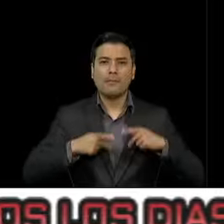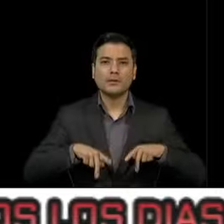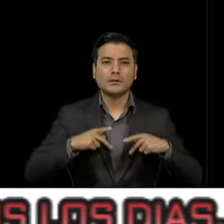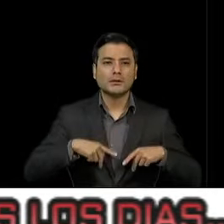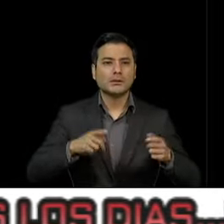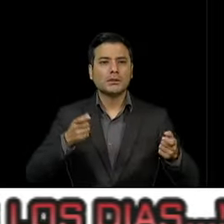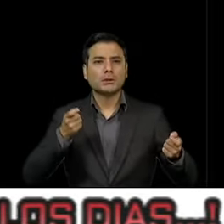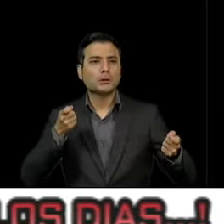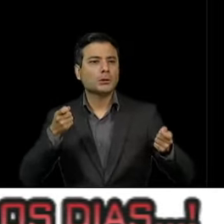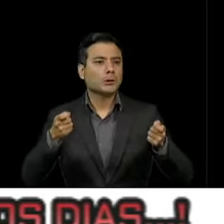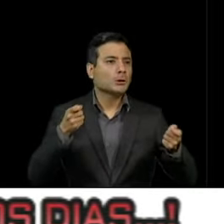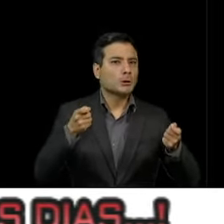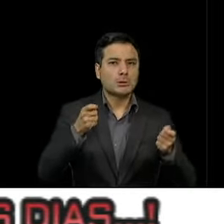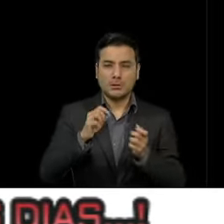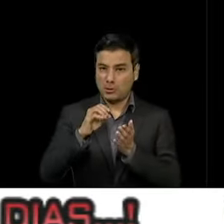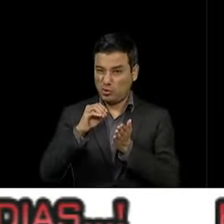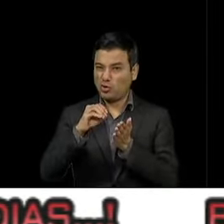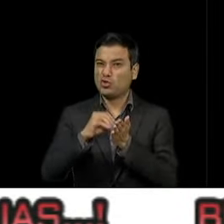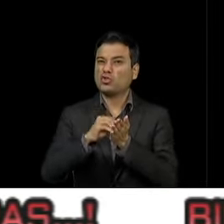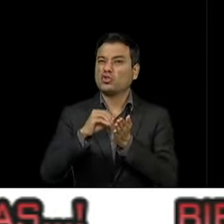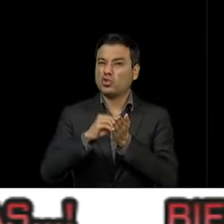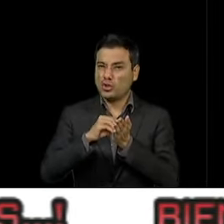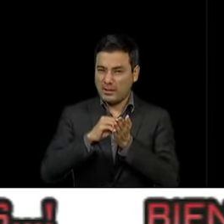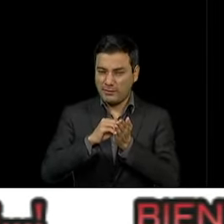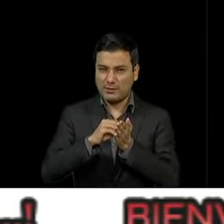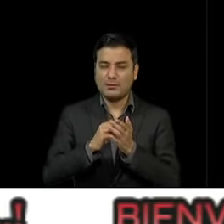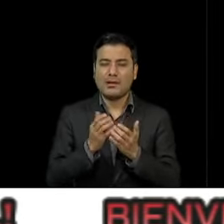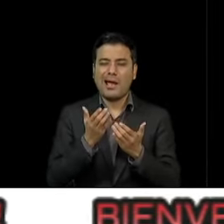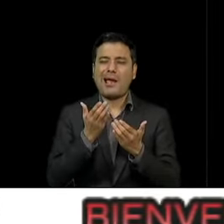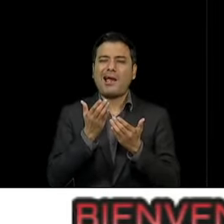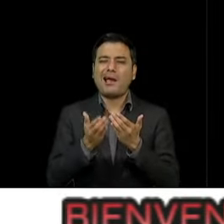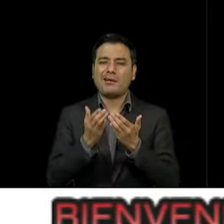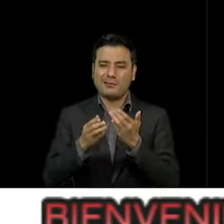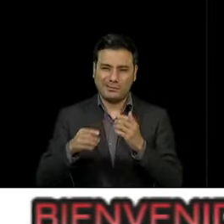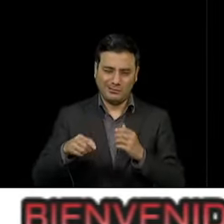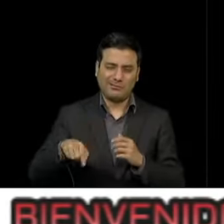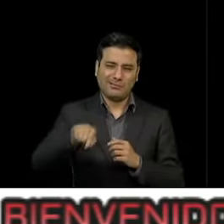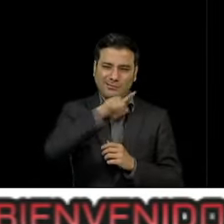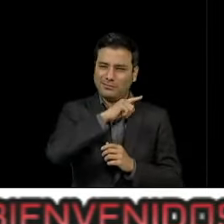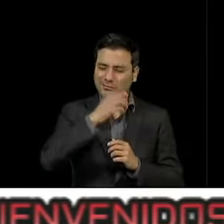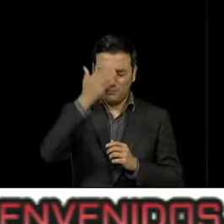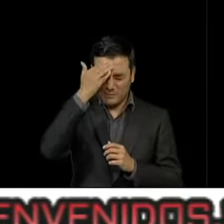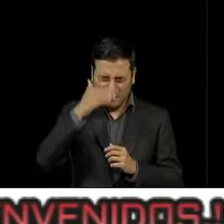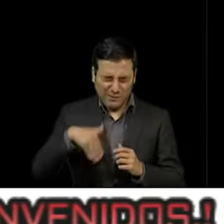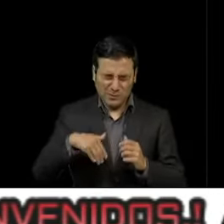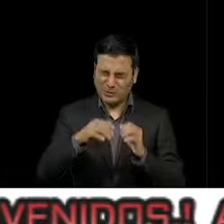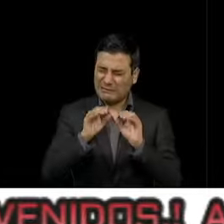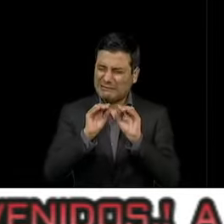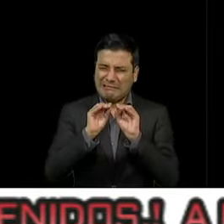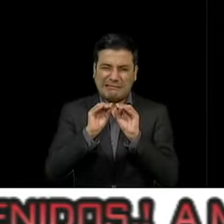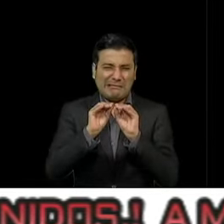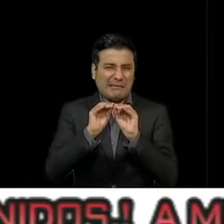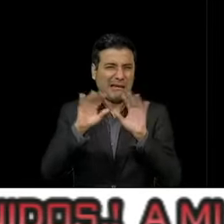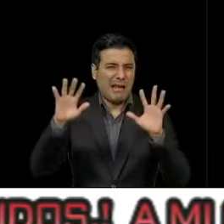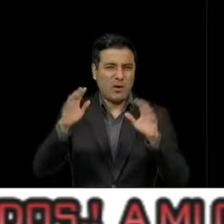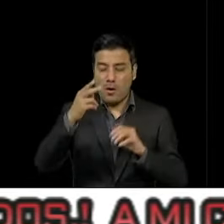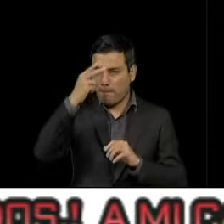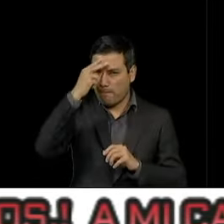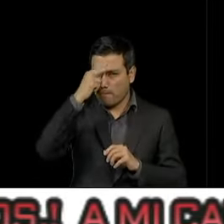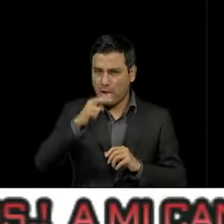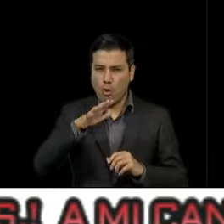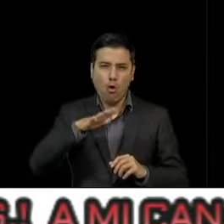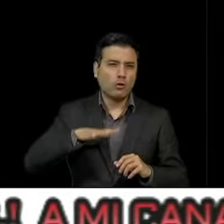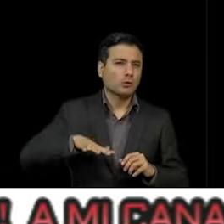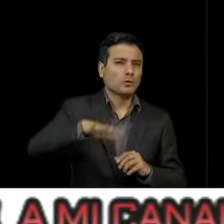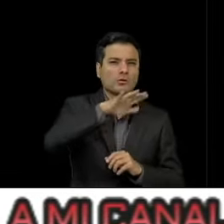México. Hoy está claro que la sociedad mexicana ha salido a defender al Instituto Nacional